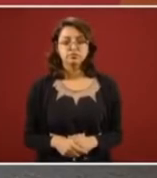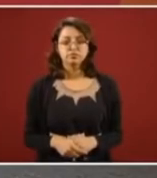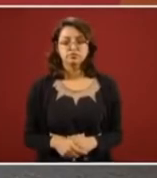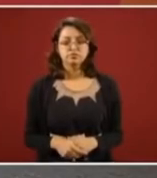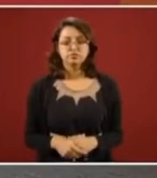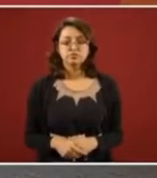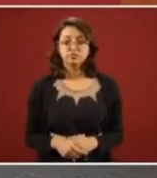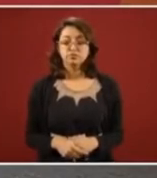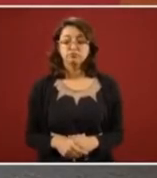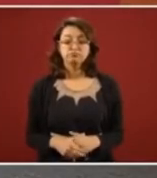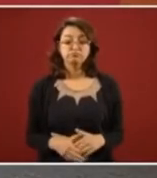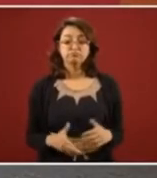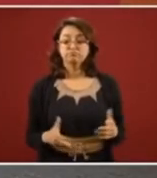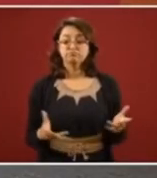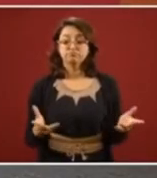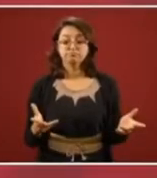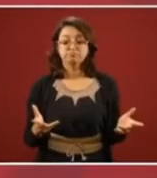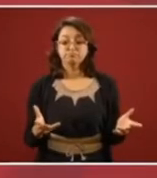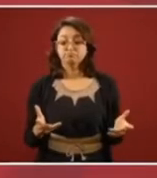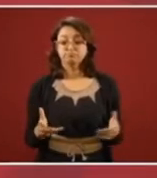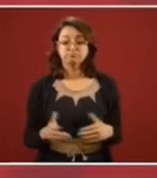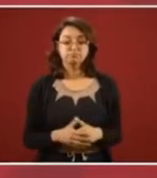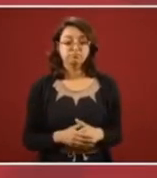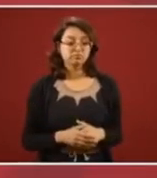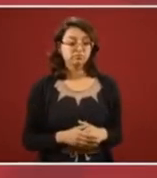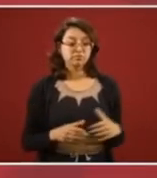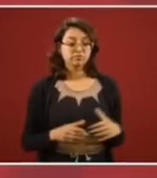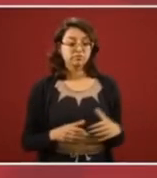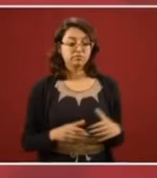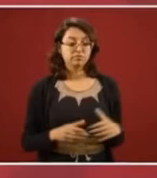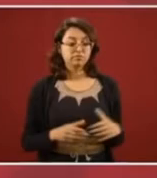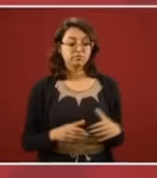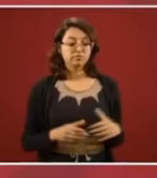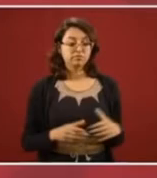fueron seguidores sus antepasados